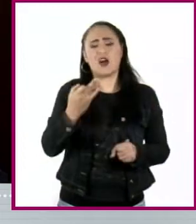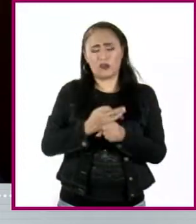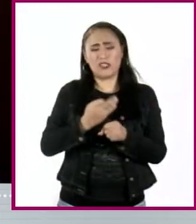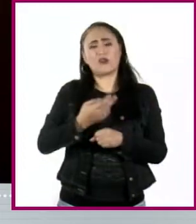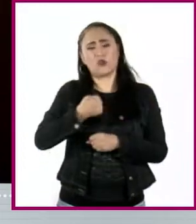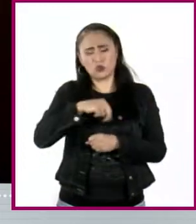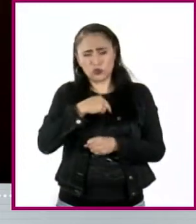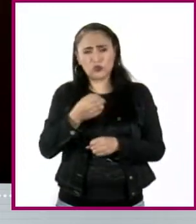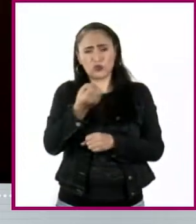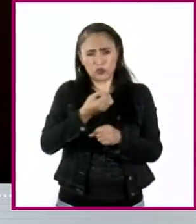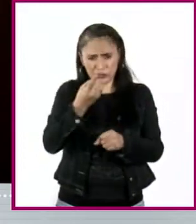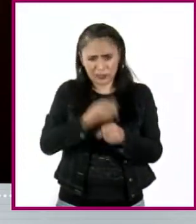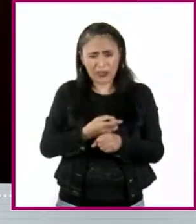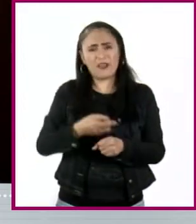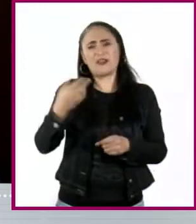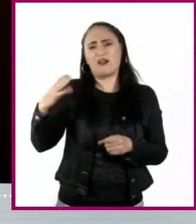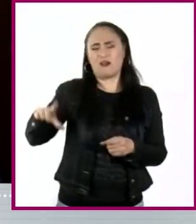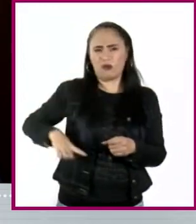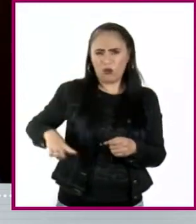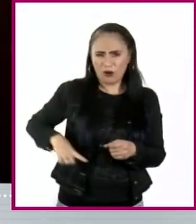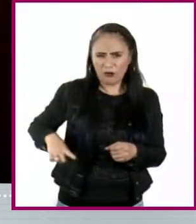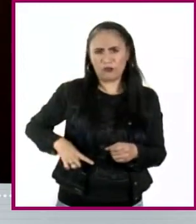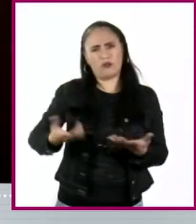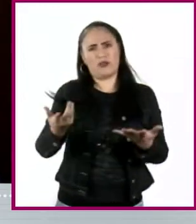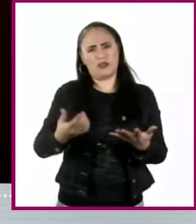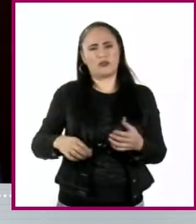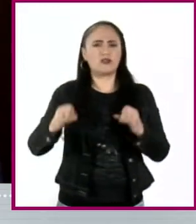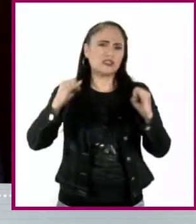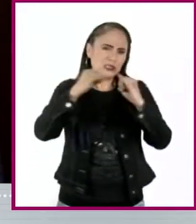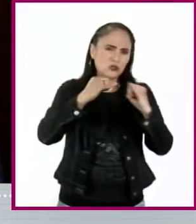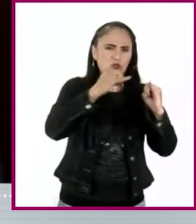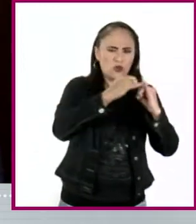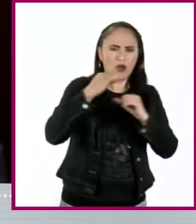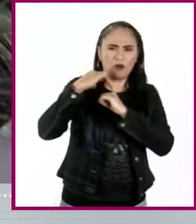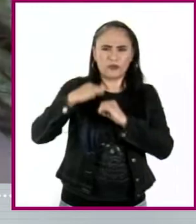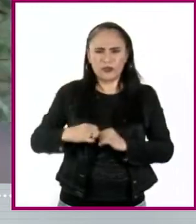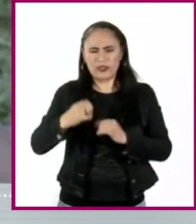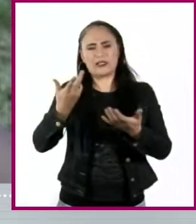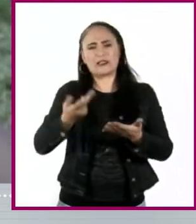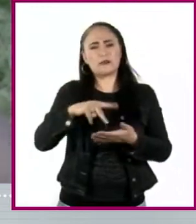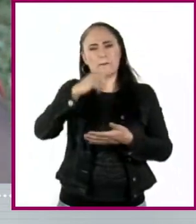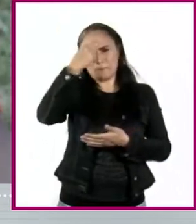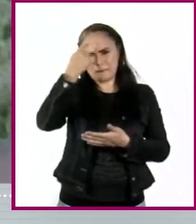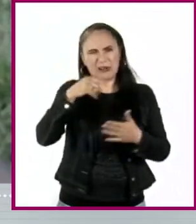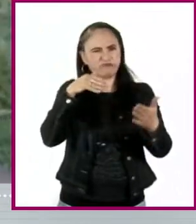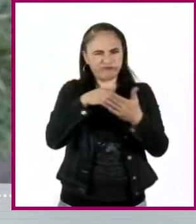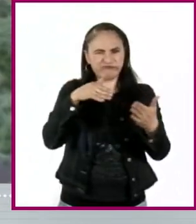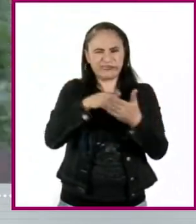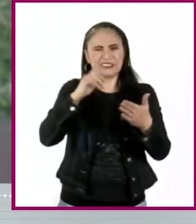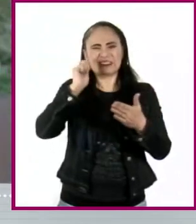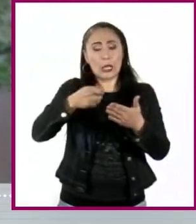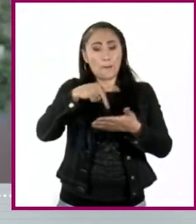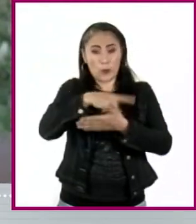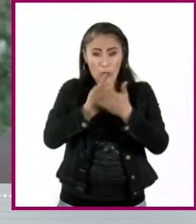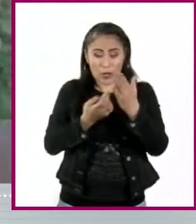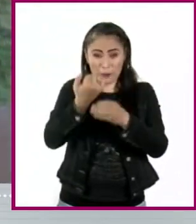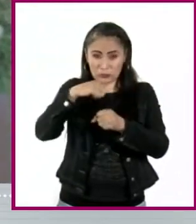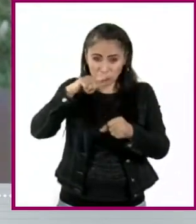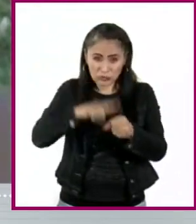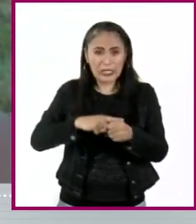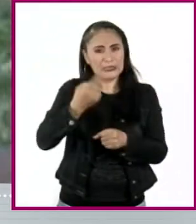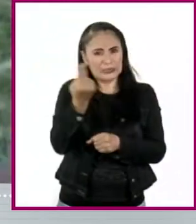un gran reto como autoridades, un gran reto institucional para que los programas sociales que garantizan derechos sociales